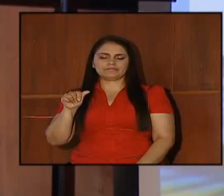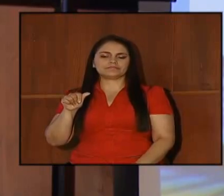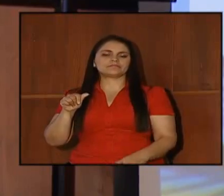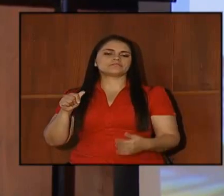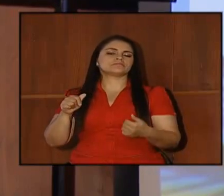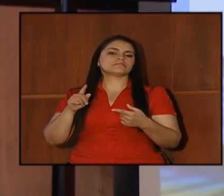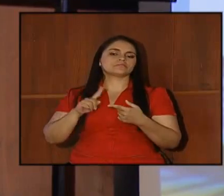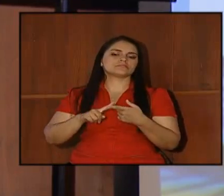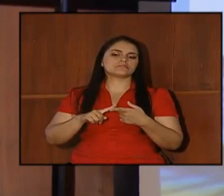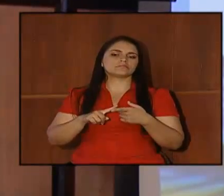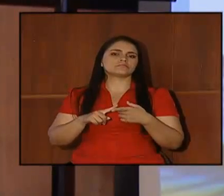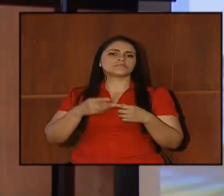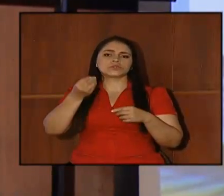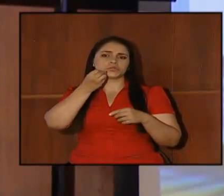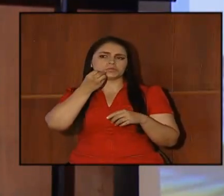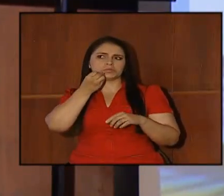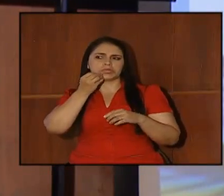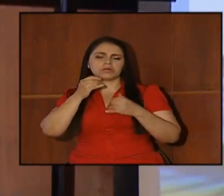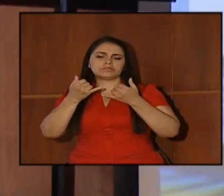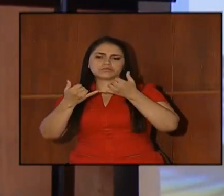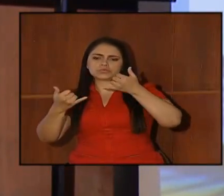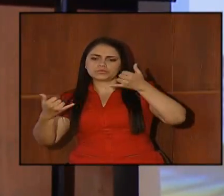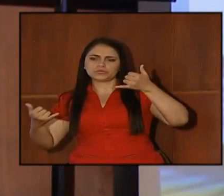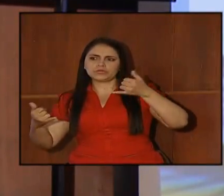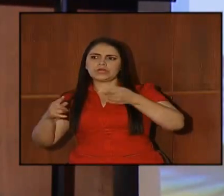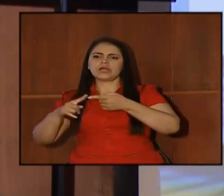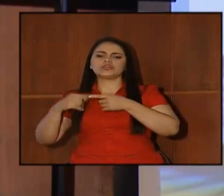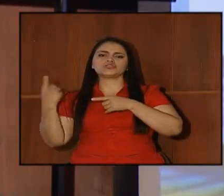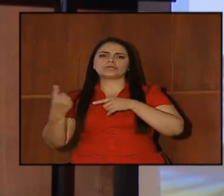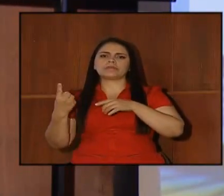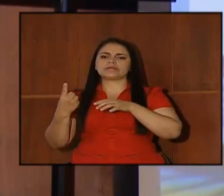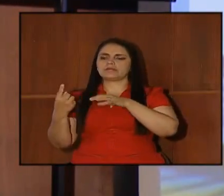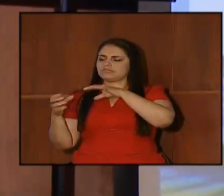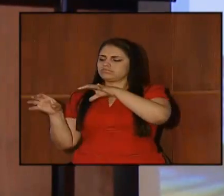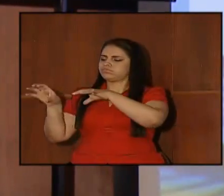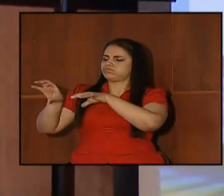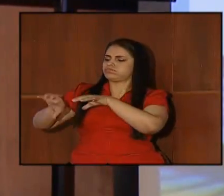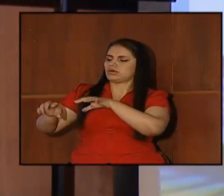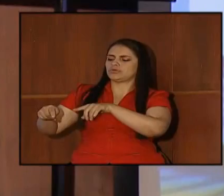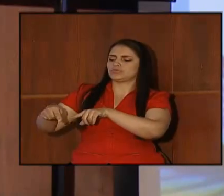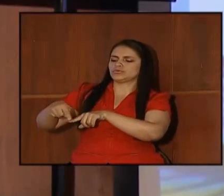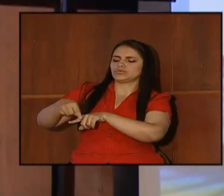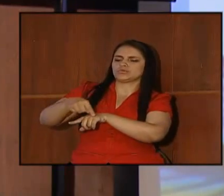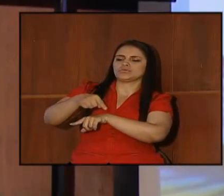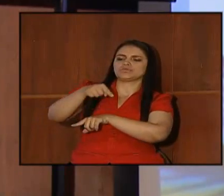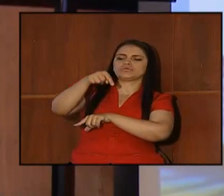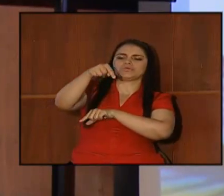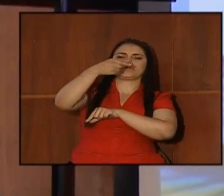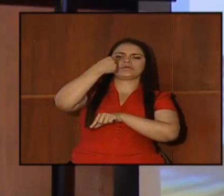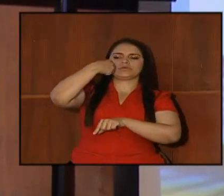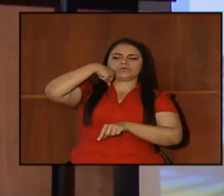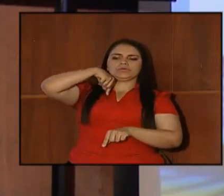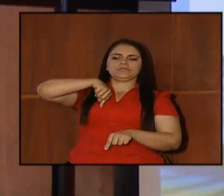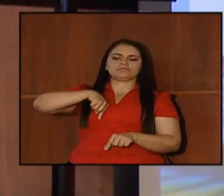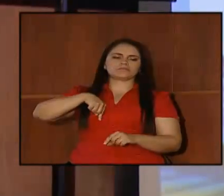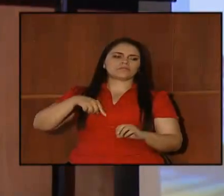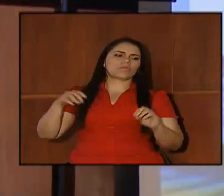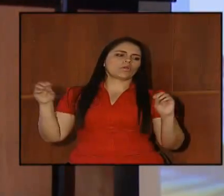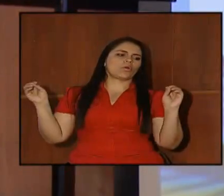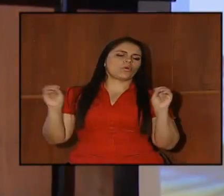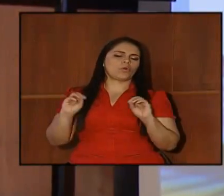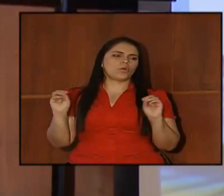o alimentos corrientes, es decir, la sopita que usted hace, pero se la licúa y se la pasa por la sonda. O